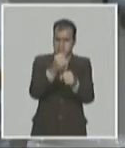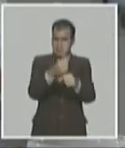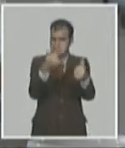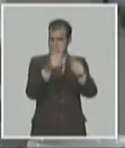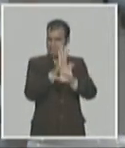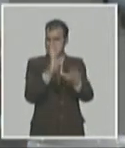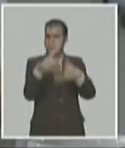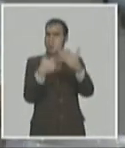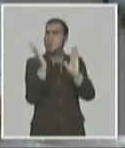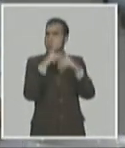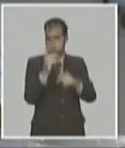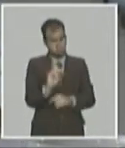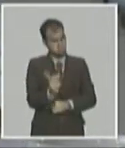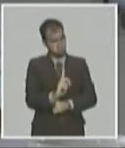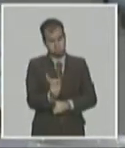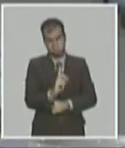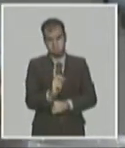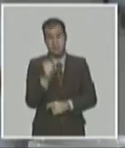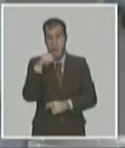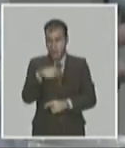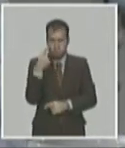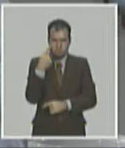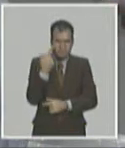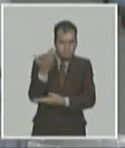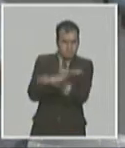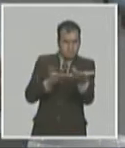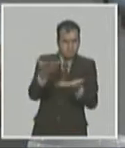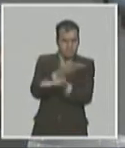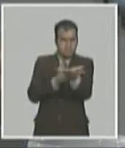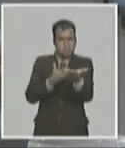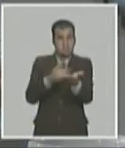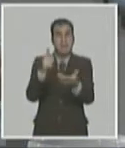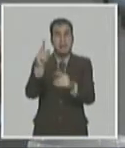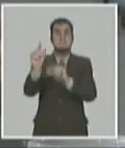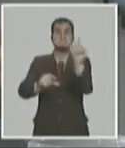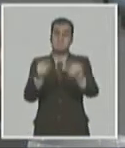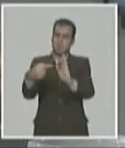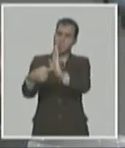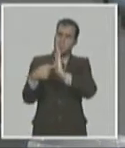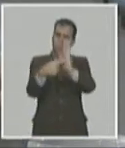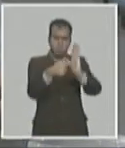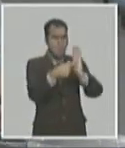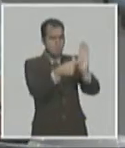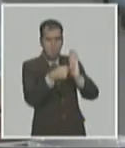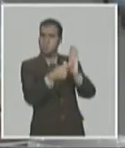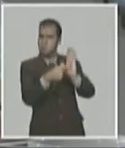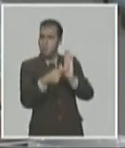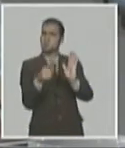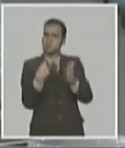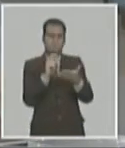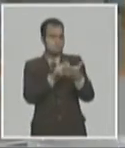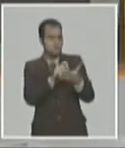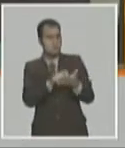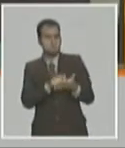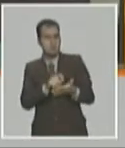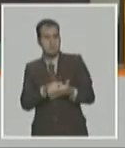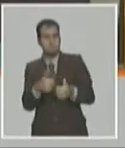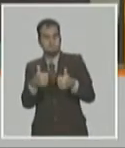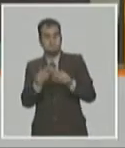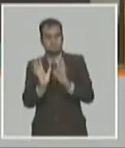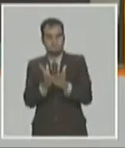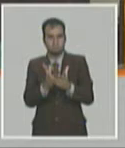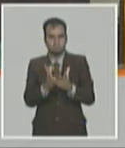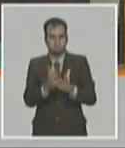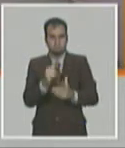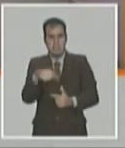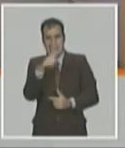nosotros hemos apreciado opiniones, recomendaciones, sugerencias que seguramente podrán convertirse,